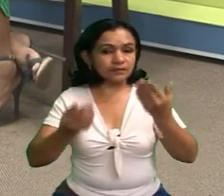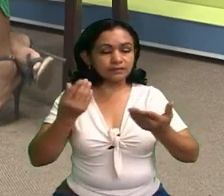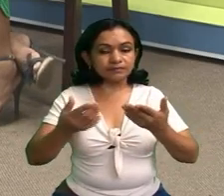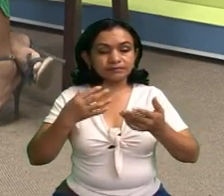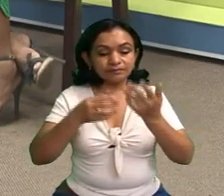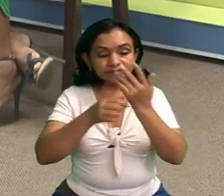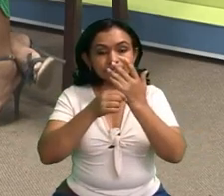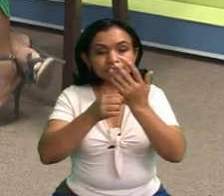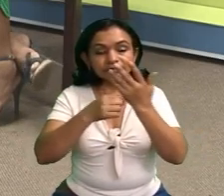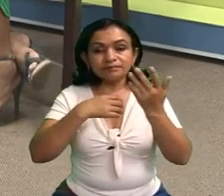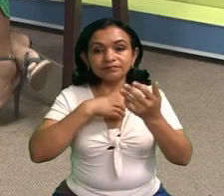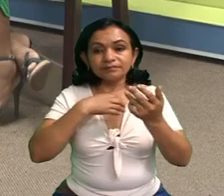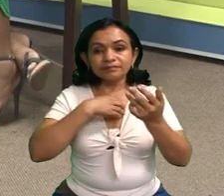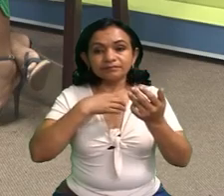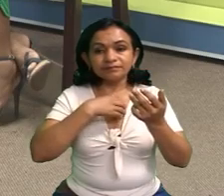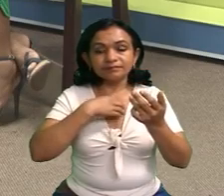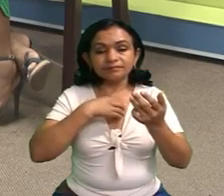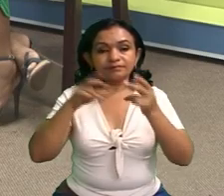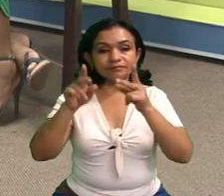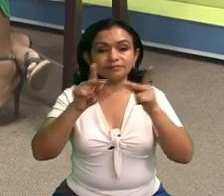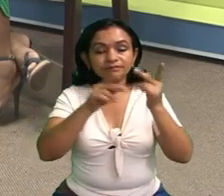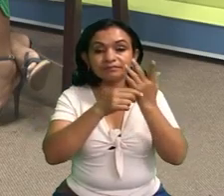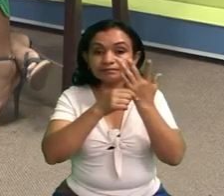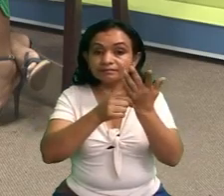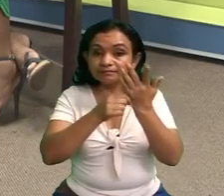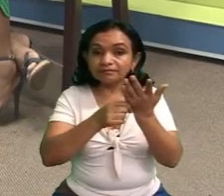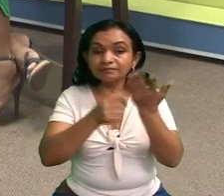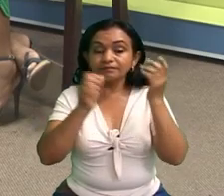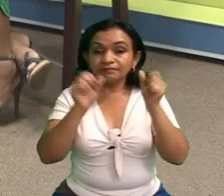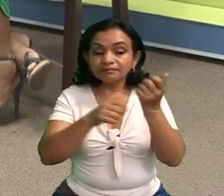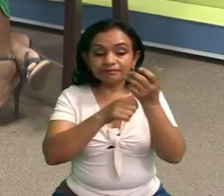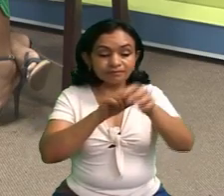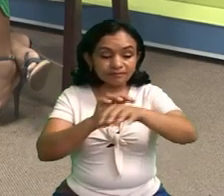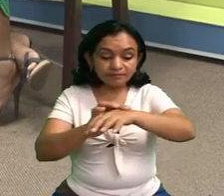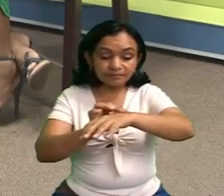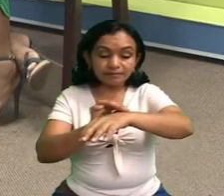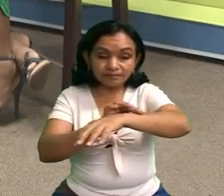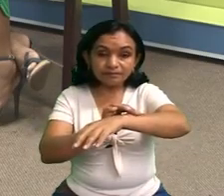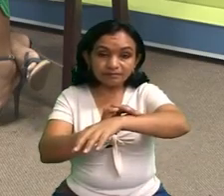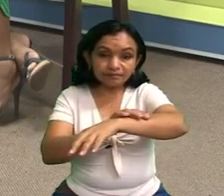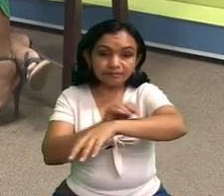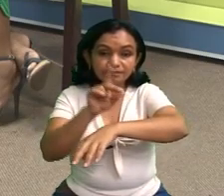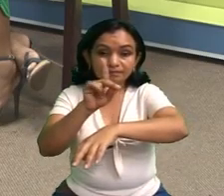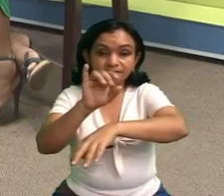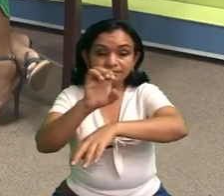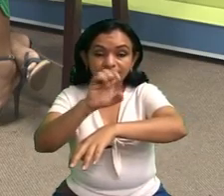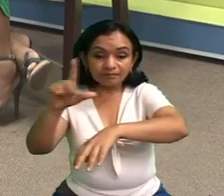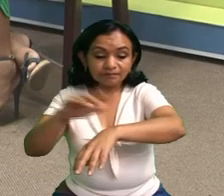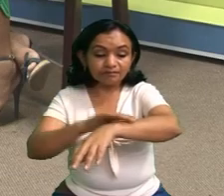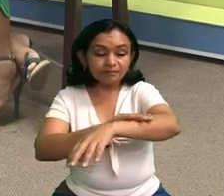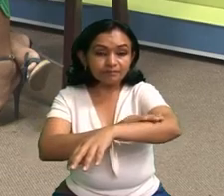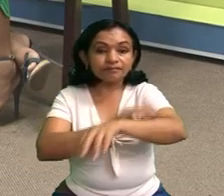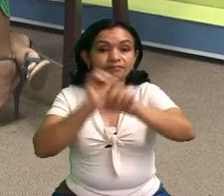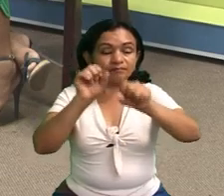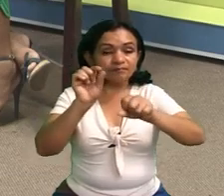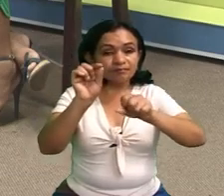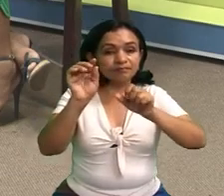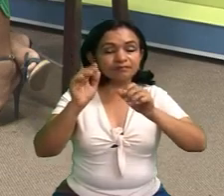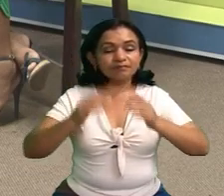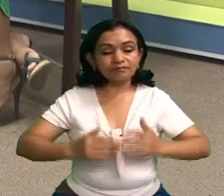la elastina genéticamente que cada paciente tenga, pero ¿pueden disminuir el riesgo de que les aparezca durante